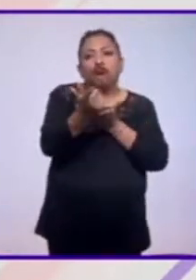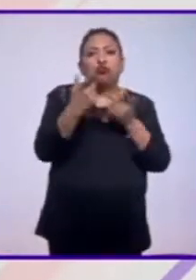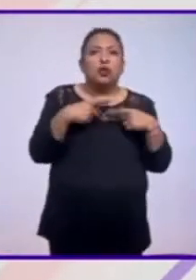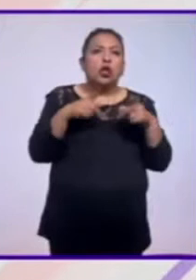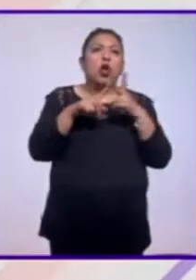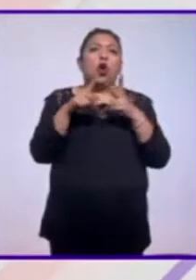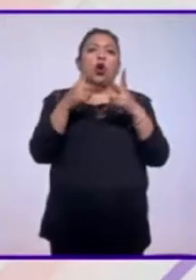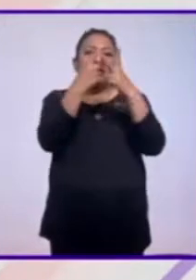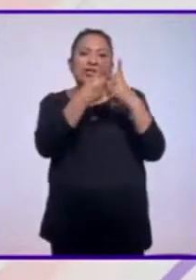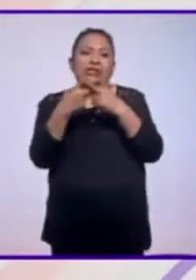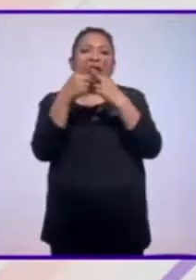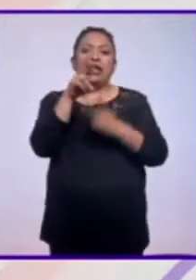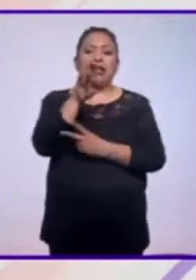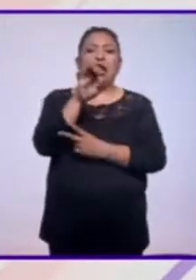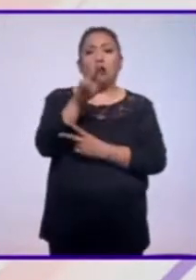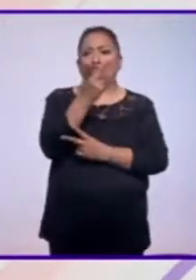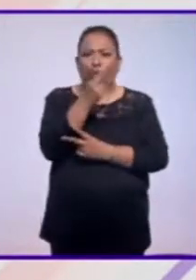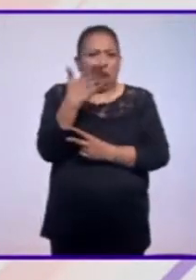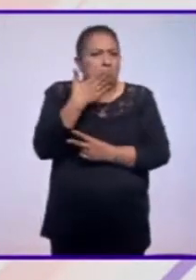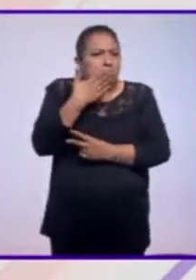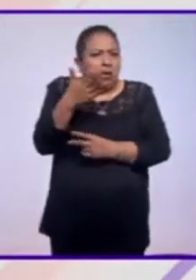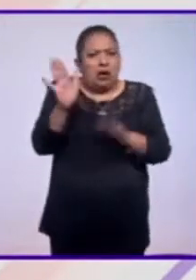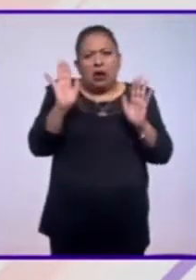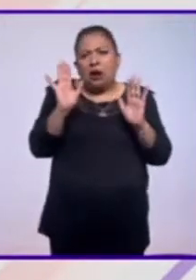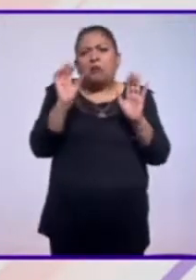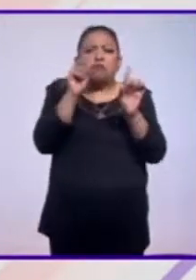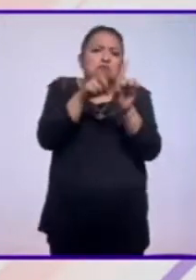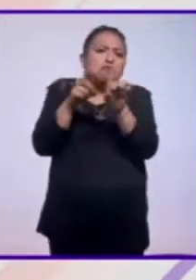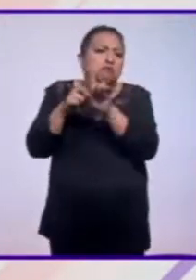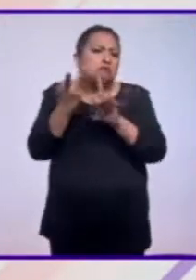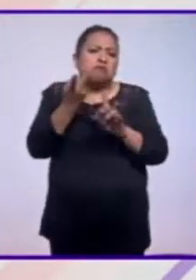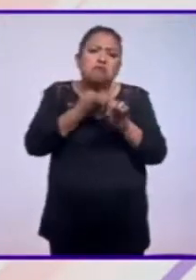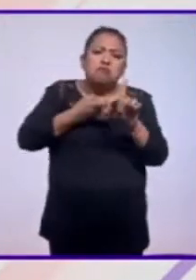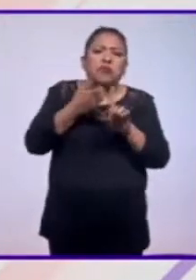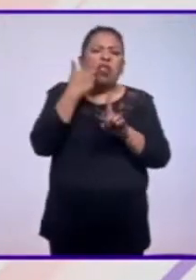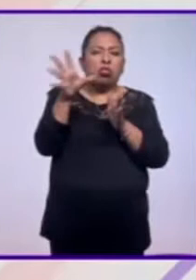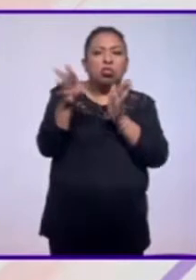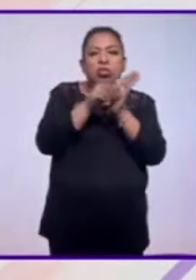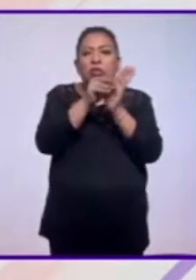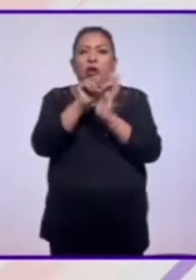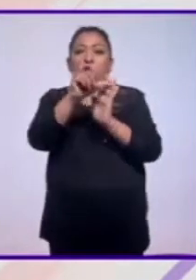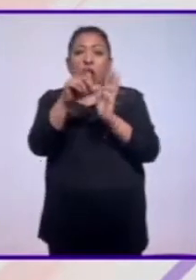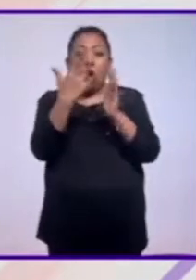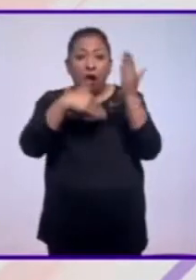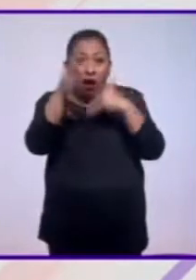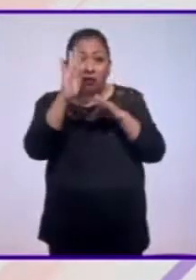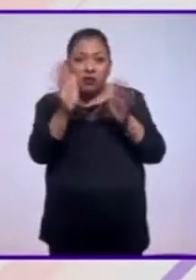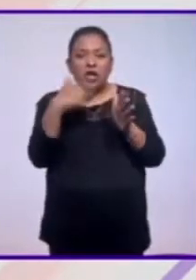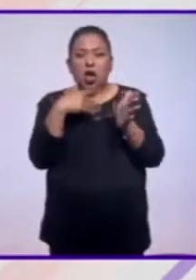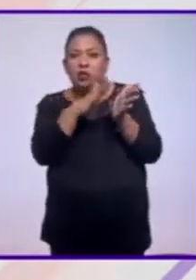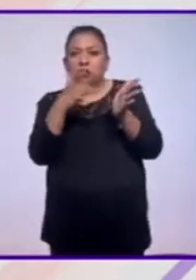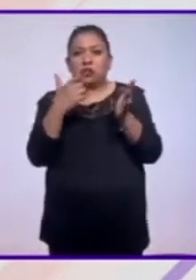una estrella de rock, y los dos caminos son muy válidos, o críticas, ¿no? Como querer copiar las fórmulas de otros del éxito, querer tener el